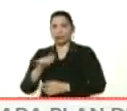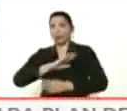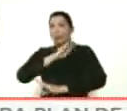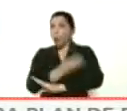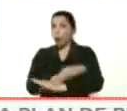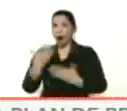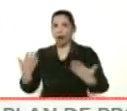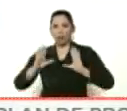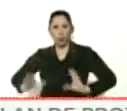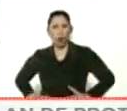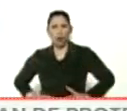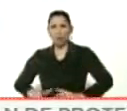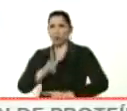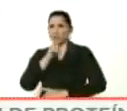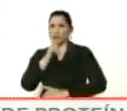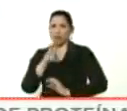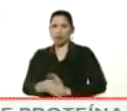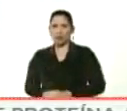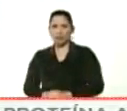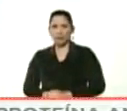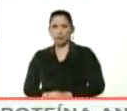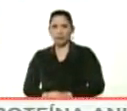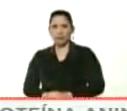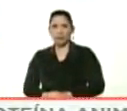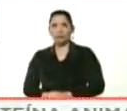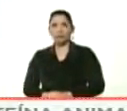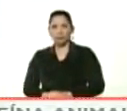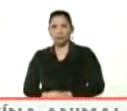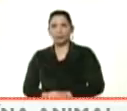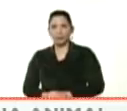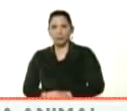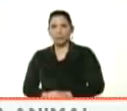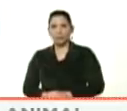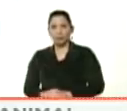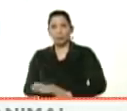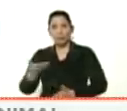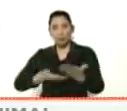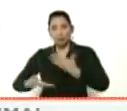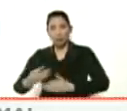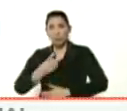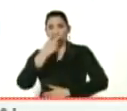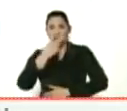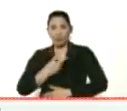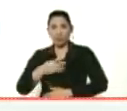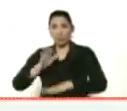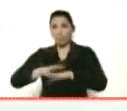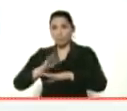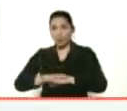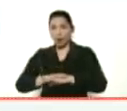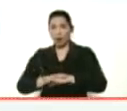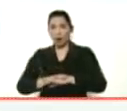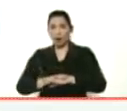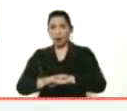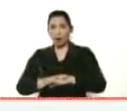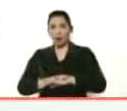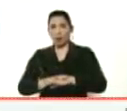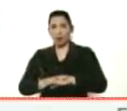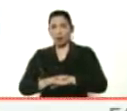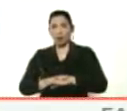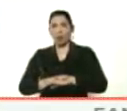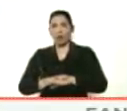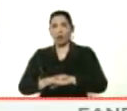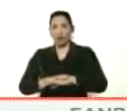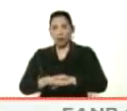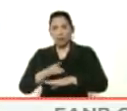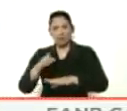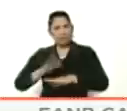el cuerpo, bueno, y la afección principal es en el intercambio de oxígeno que ocurre, de oxígeno y dióxido de carbono que ocurre en los